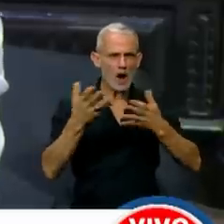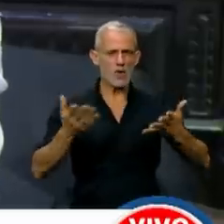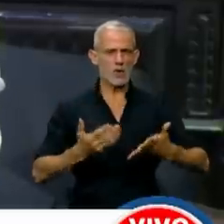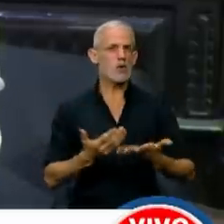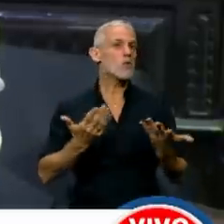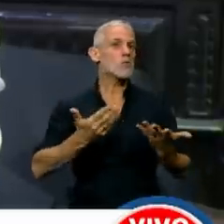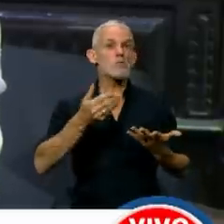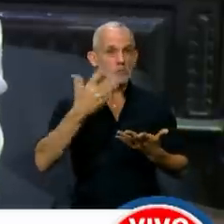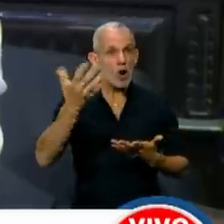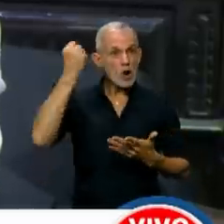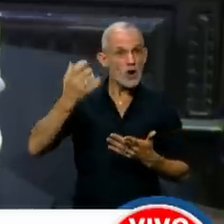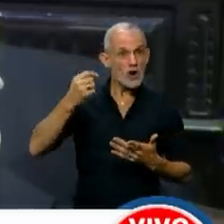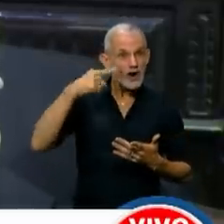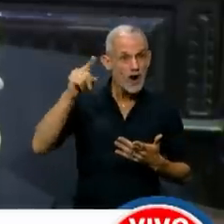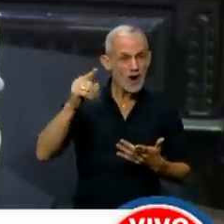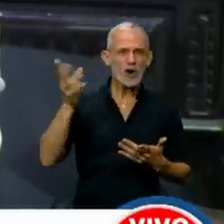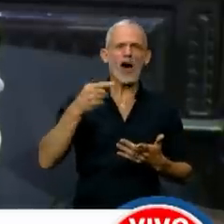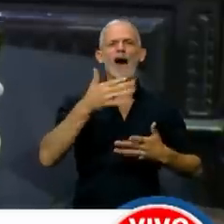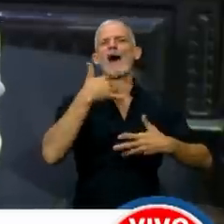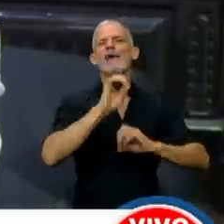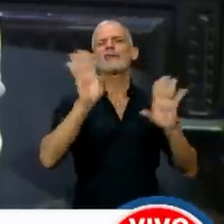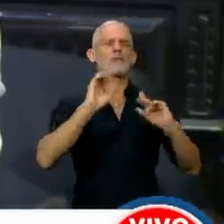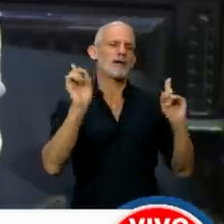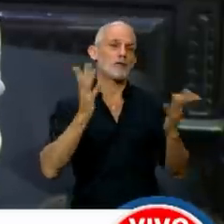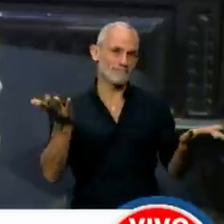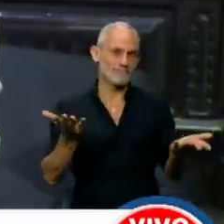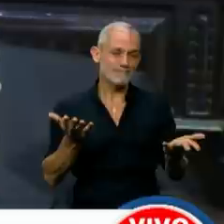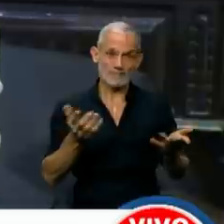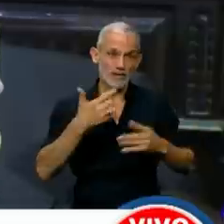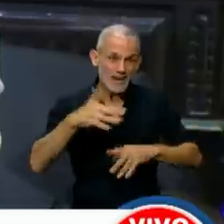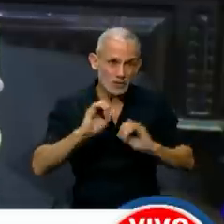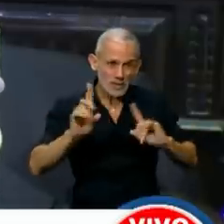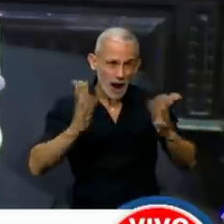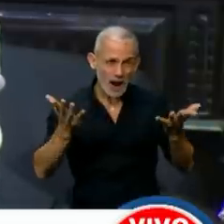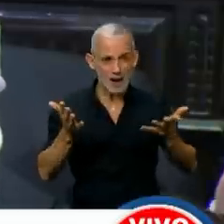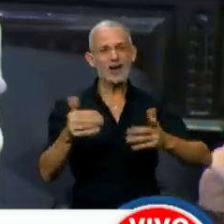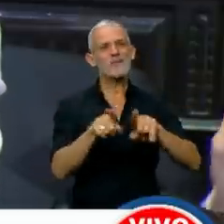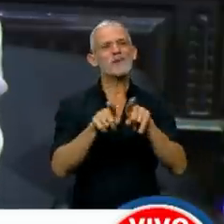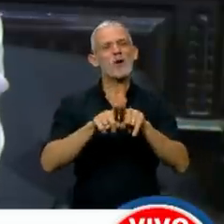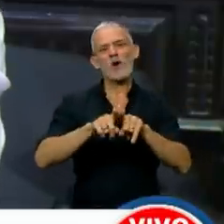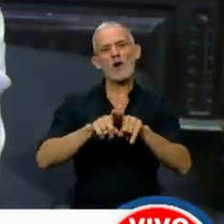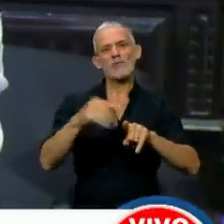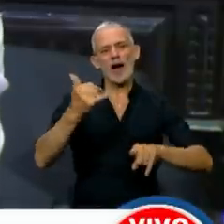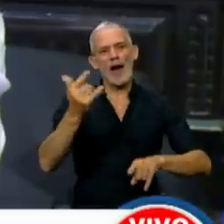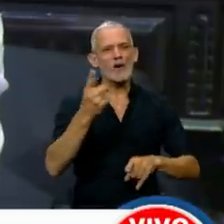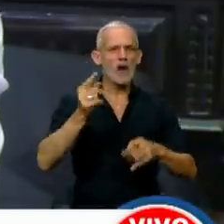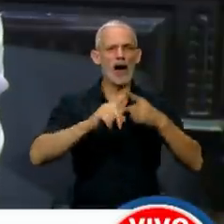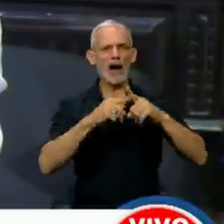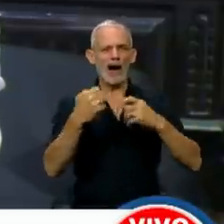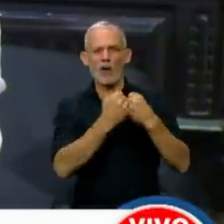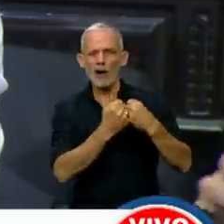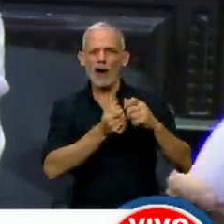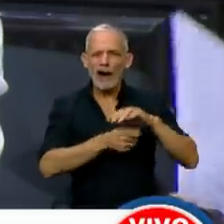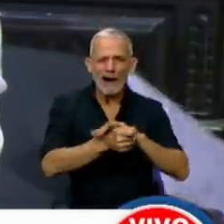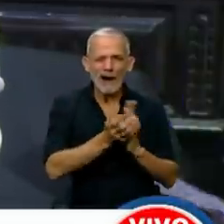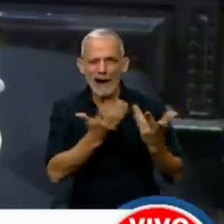cualquier logro que tengamos no va a ser malinterpretado no va a ser malinterpretado como si fuese un acuerdo político